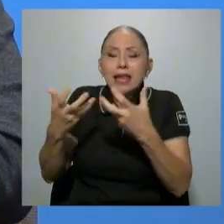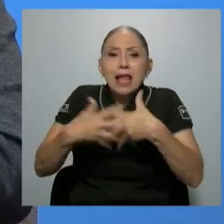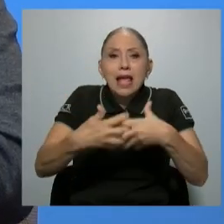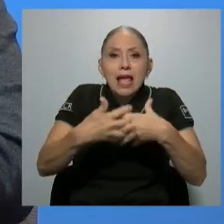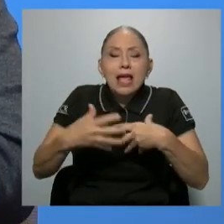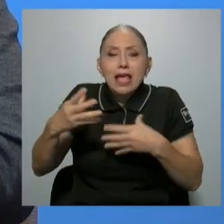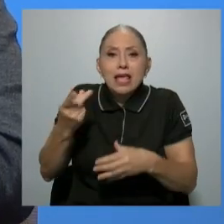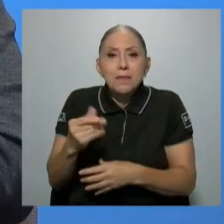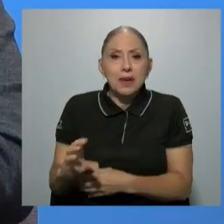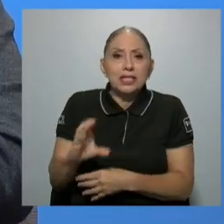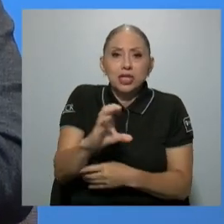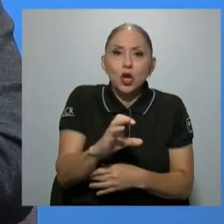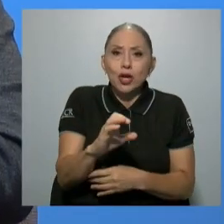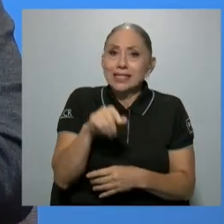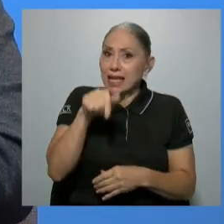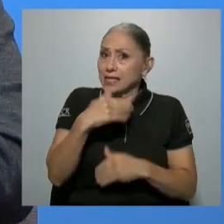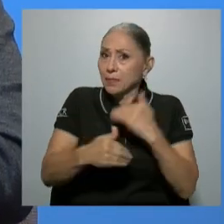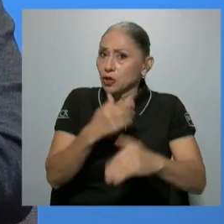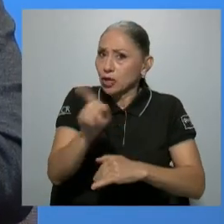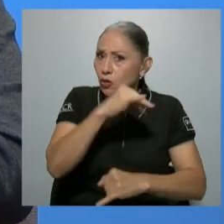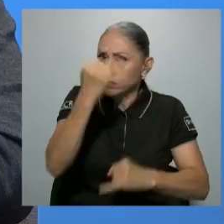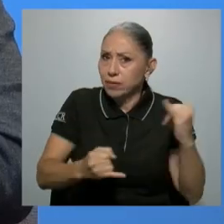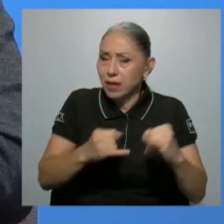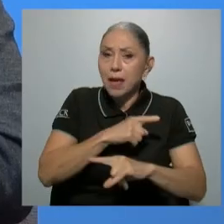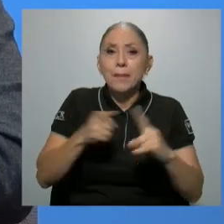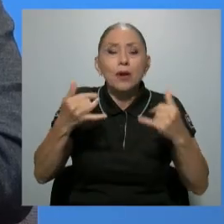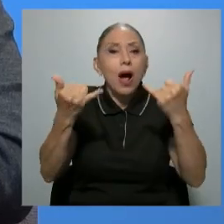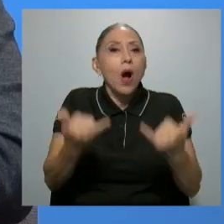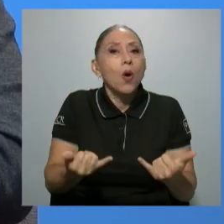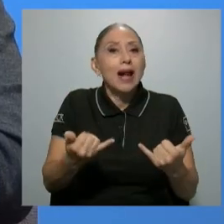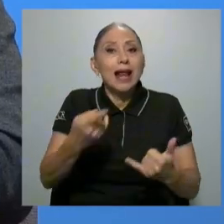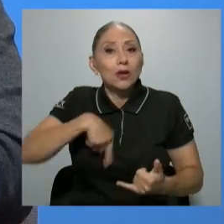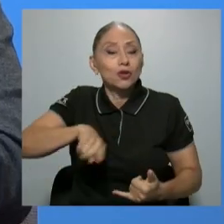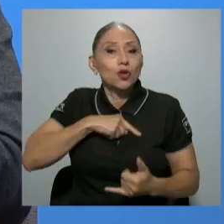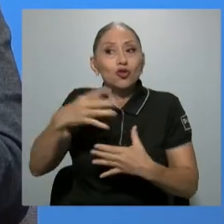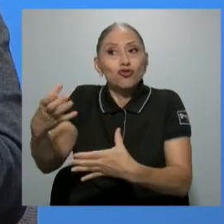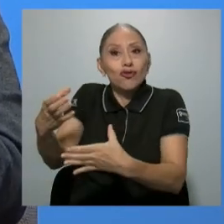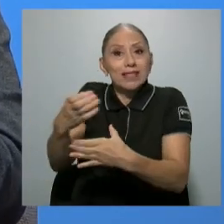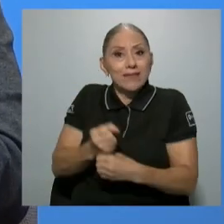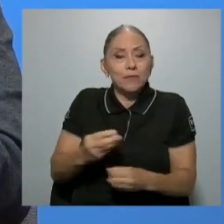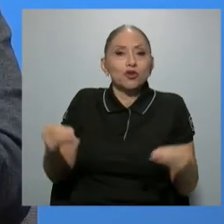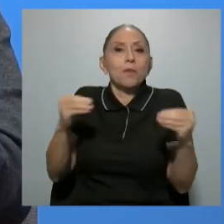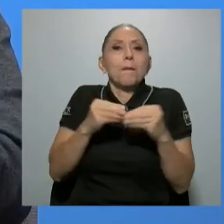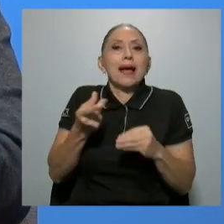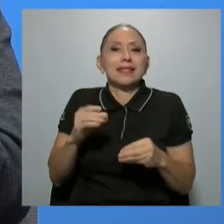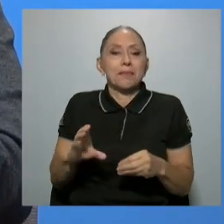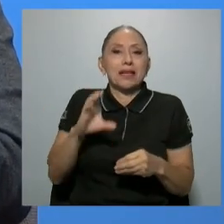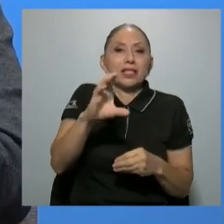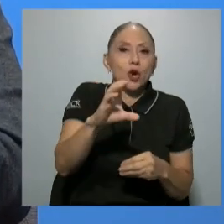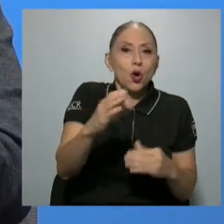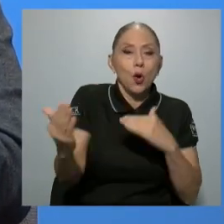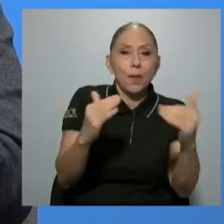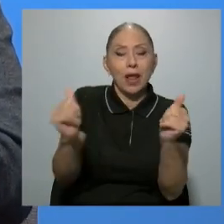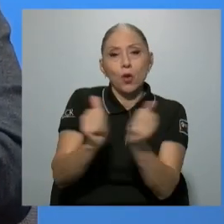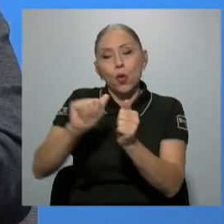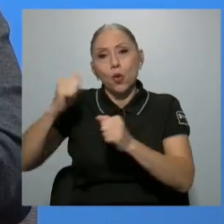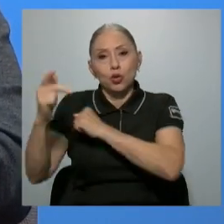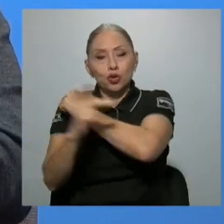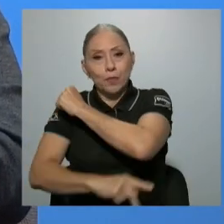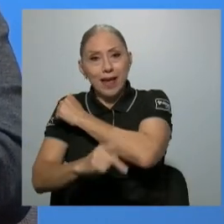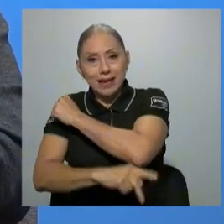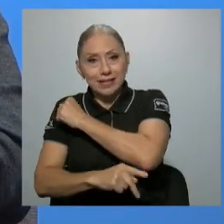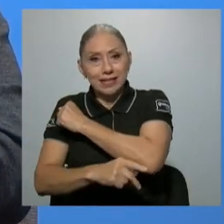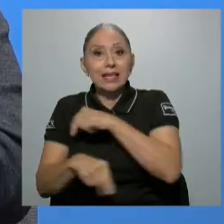estamos recibiendo mucho más inversión aún del resto del mundo y vemos un proceso de más de creación de empleo y de nuevas